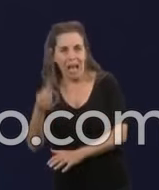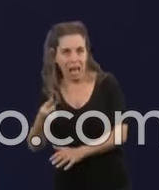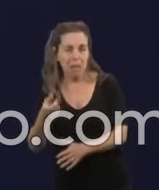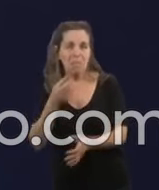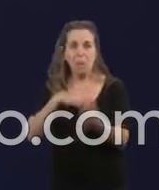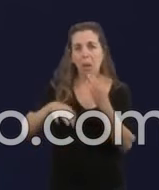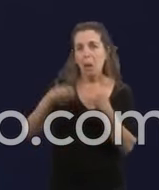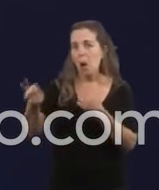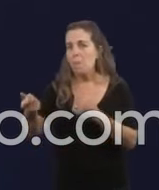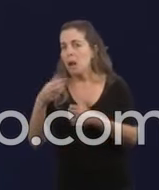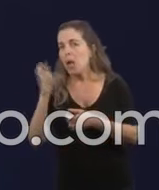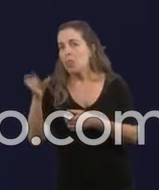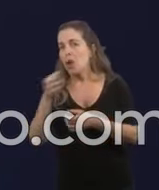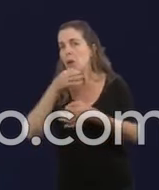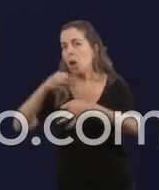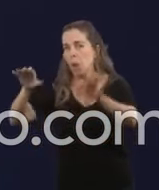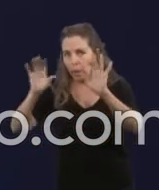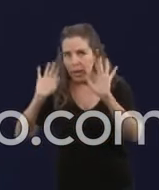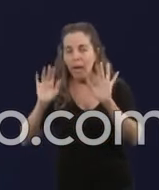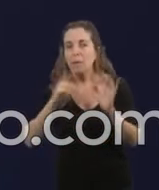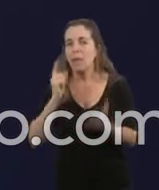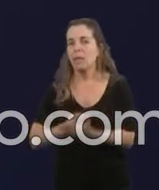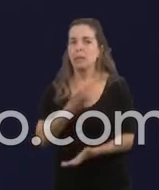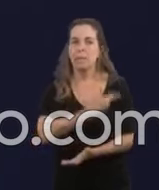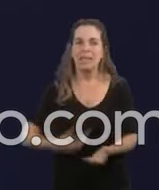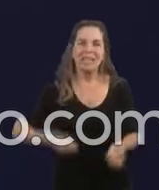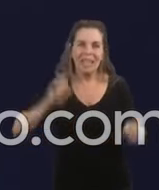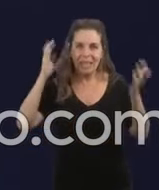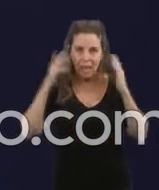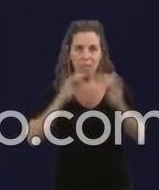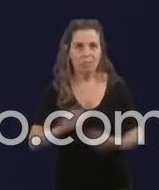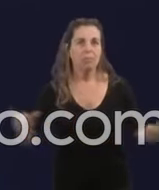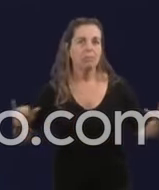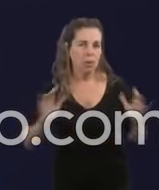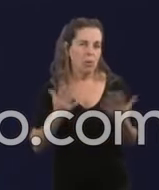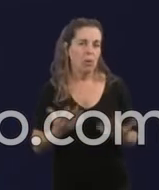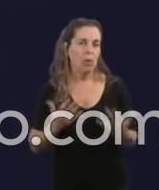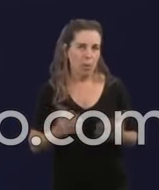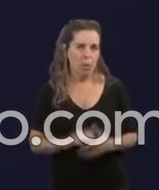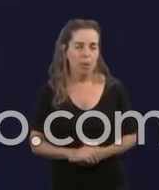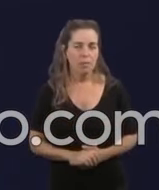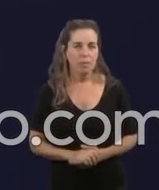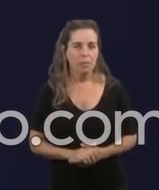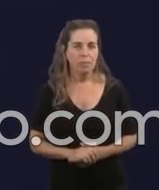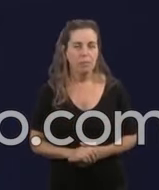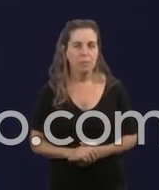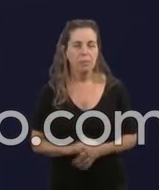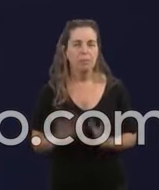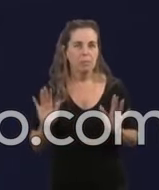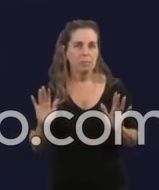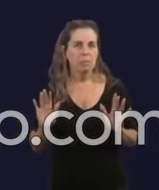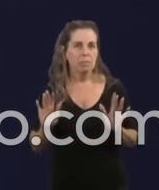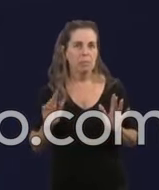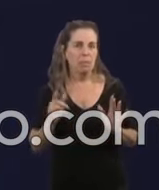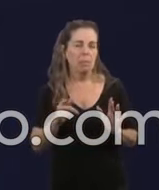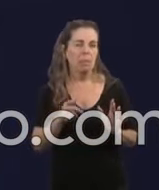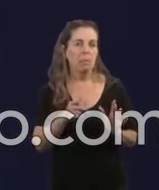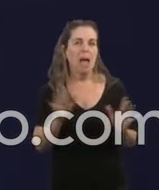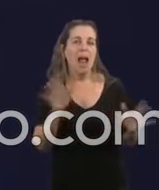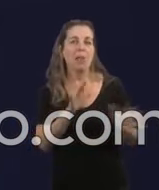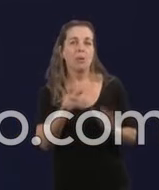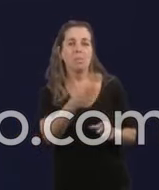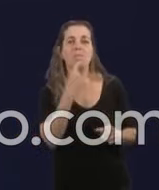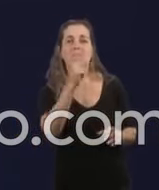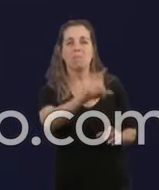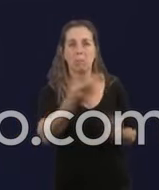definido el presidente de la nación será efectivamente un arma sin balas digamos eh digamos que te va a pasar casi desapercibido